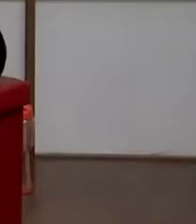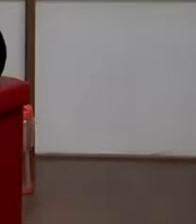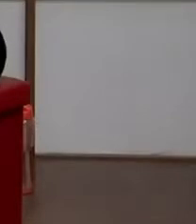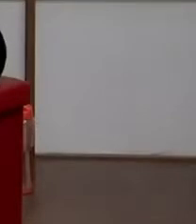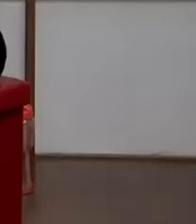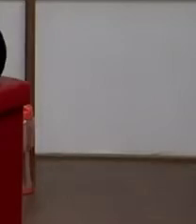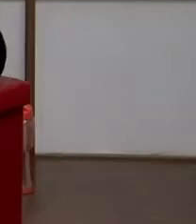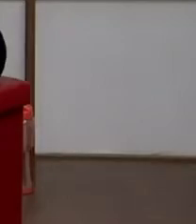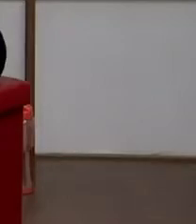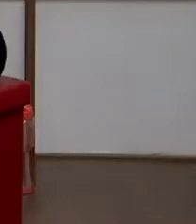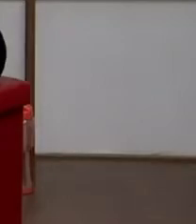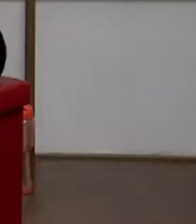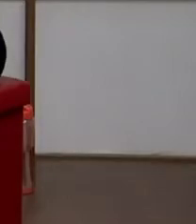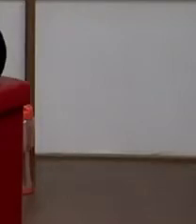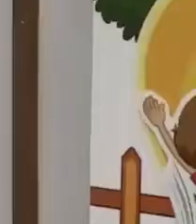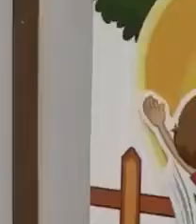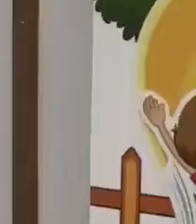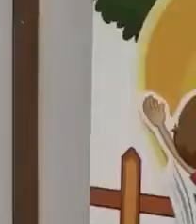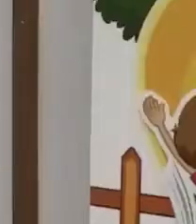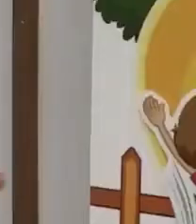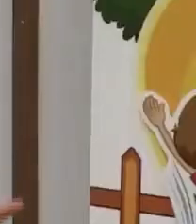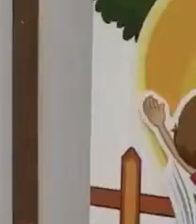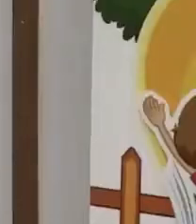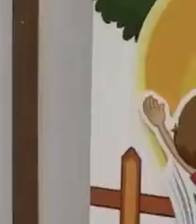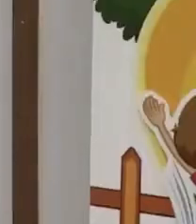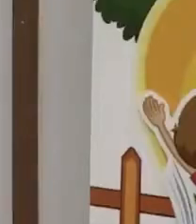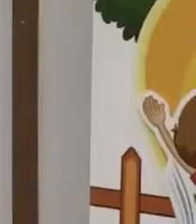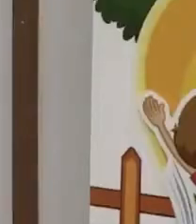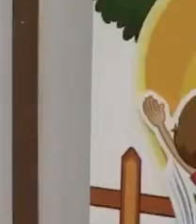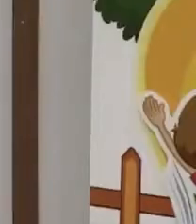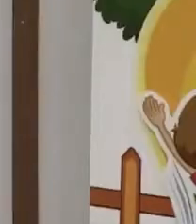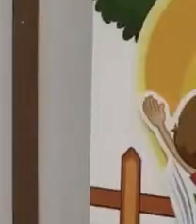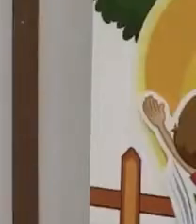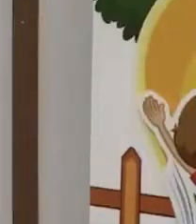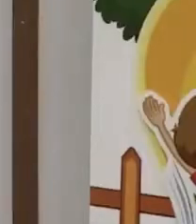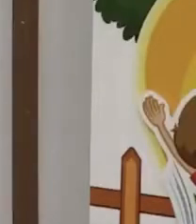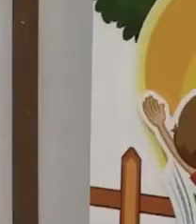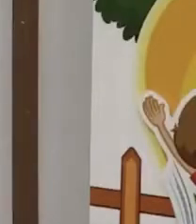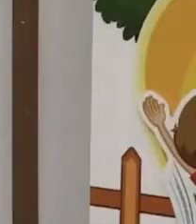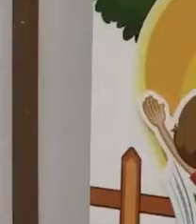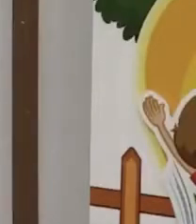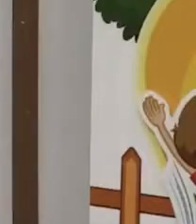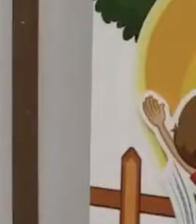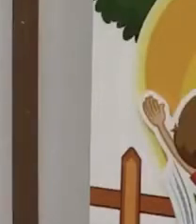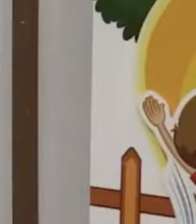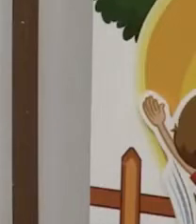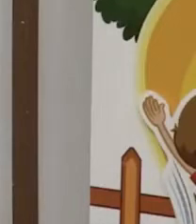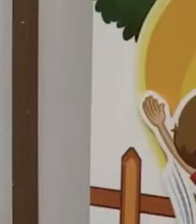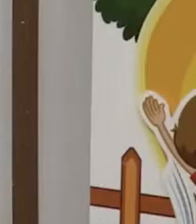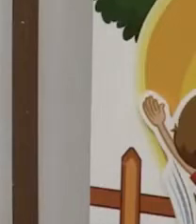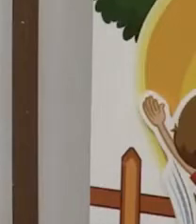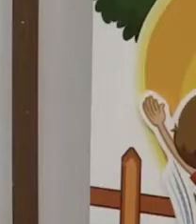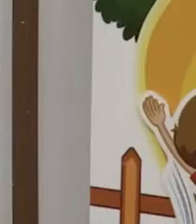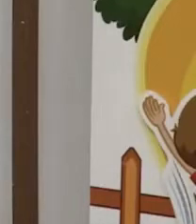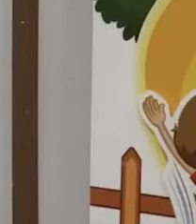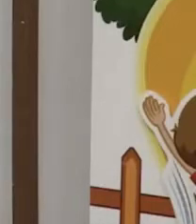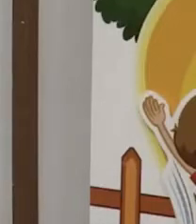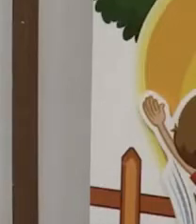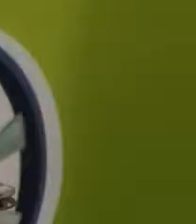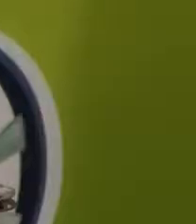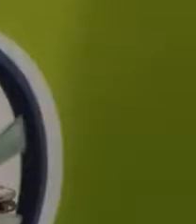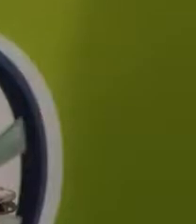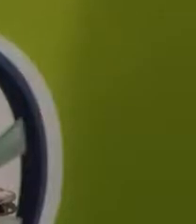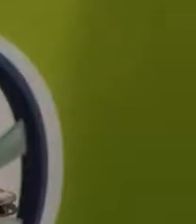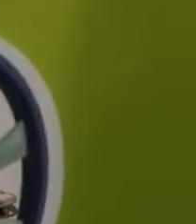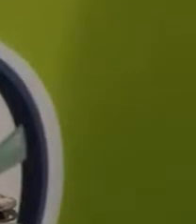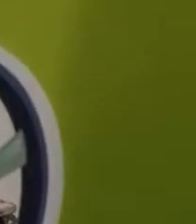un poquito más tranquilos y en paz, vamos a buscar los instrumentos musicales que tengamos por acá y las cintas de papel o de